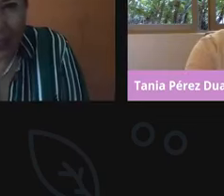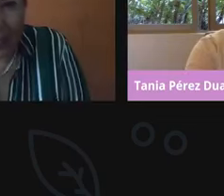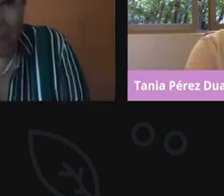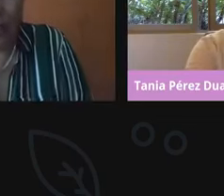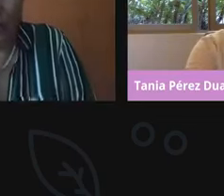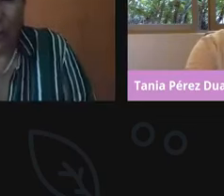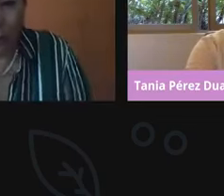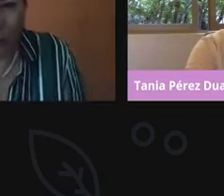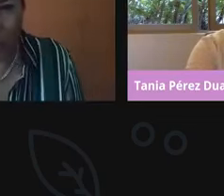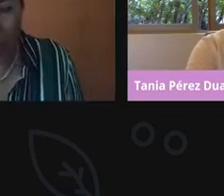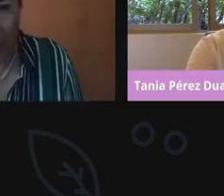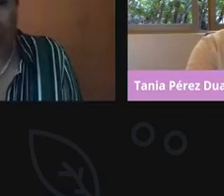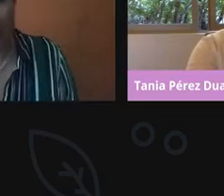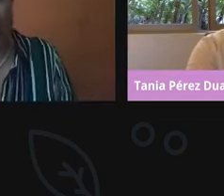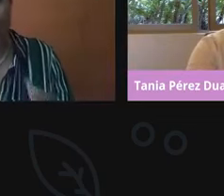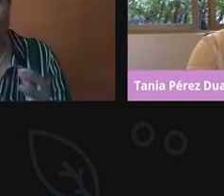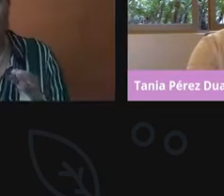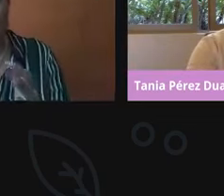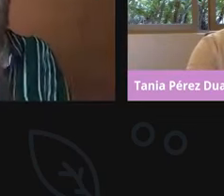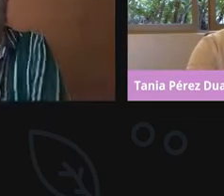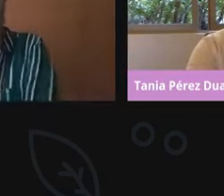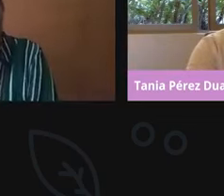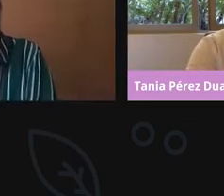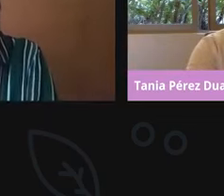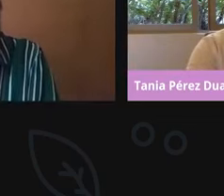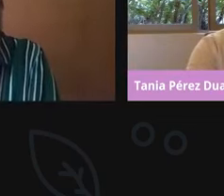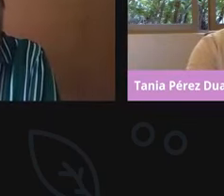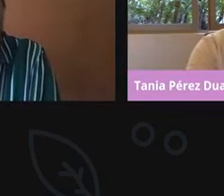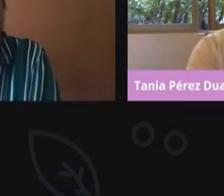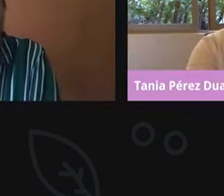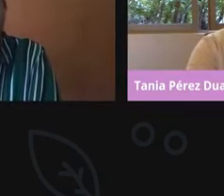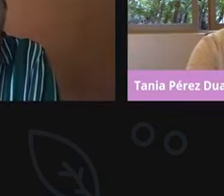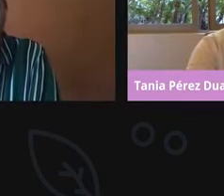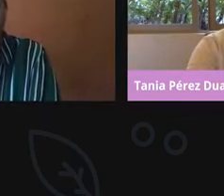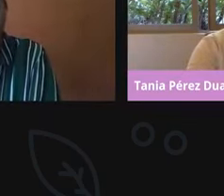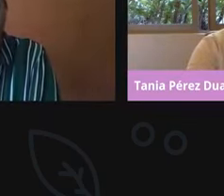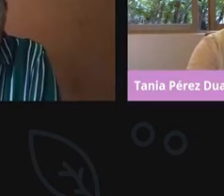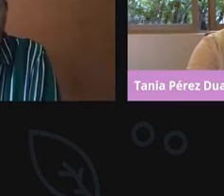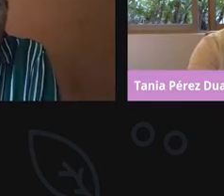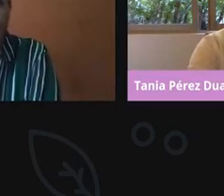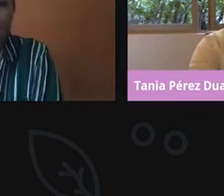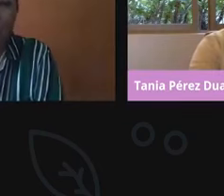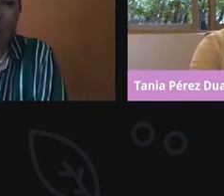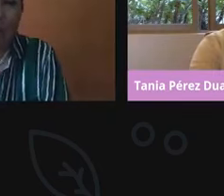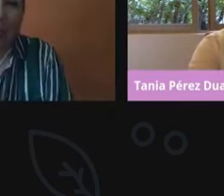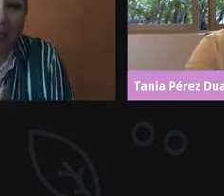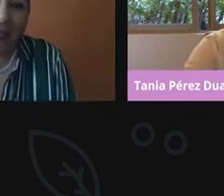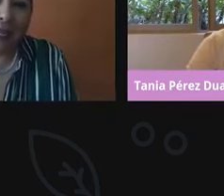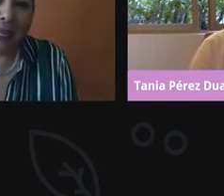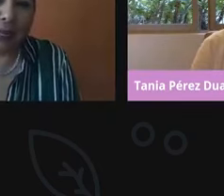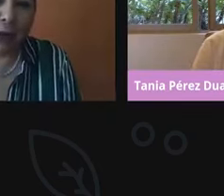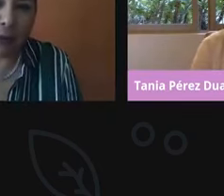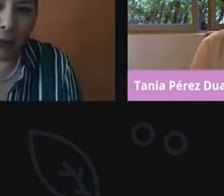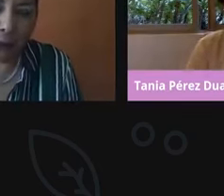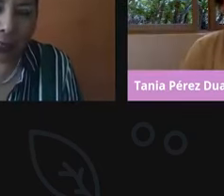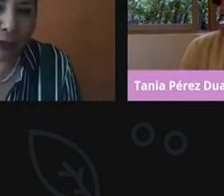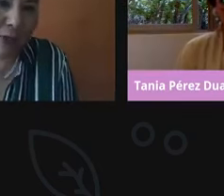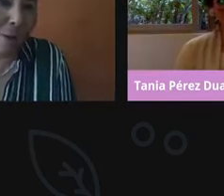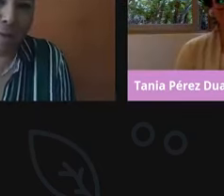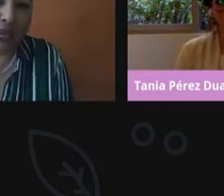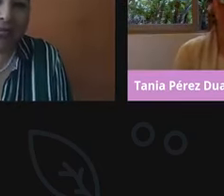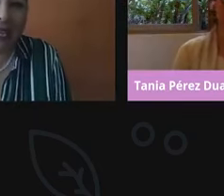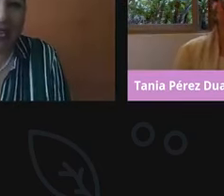discapacidad biopsicosocial que un trastorno por TOC que se pueda convertir en una